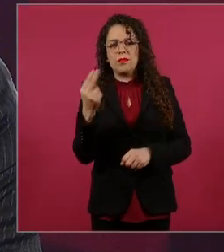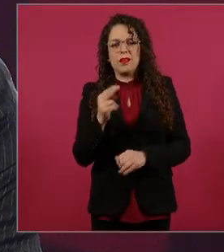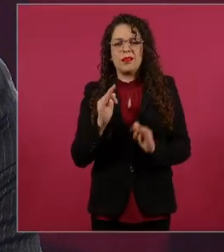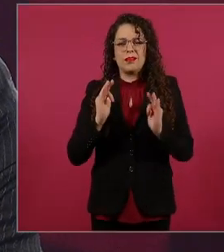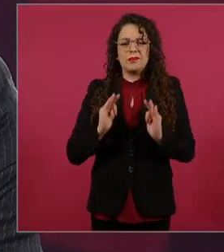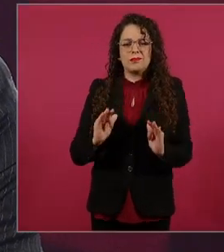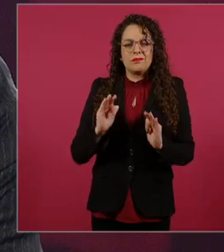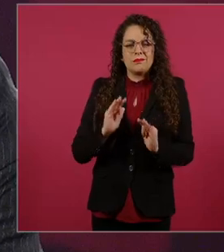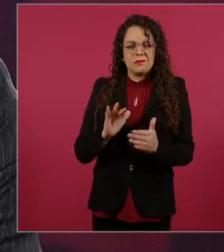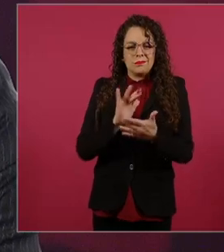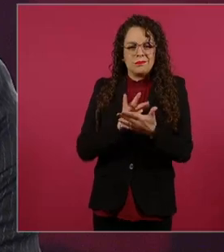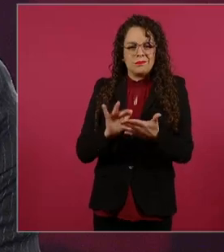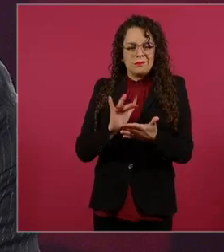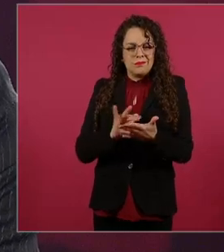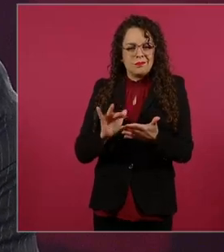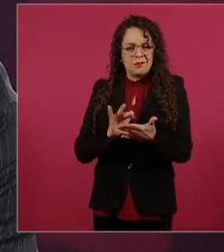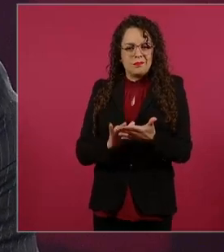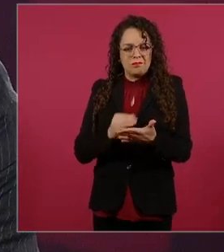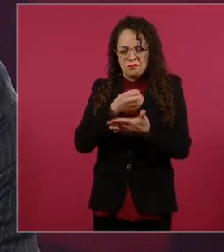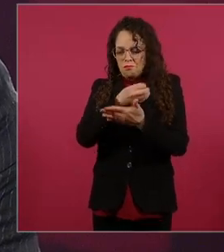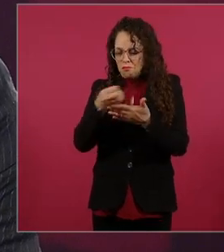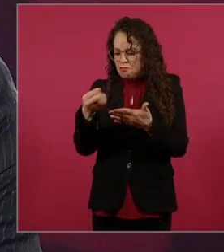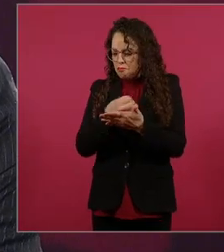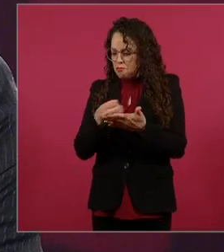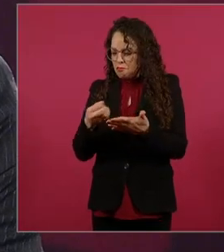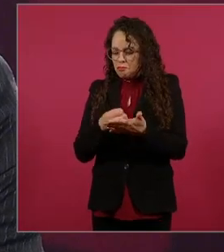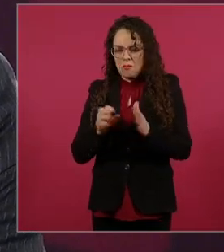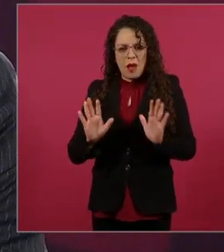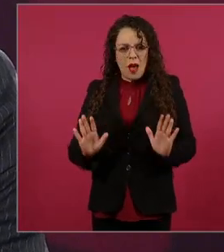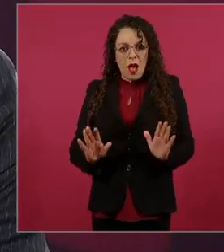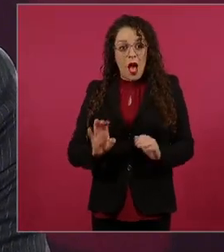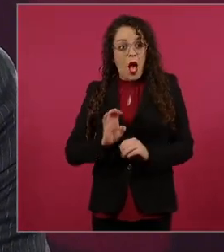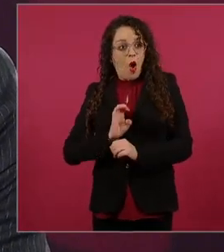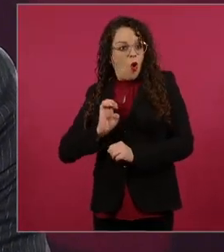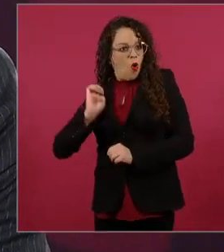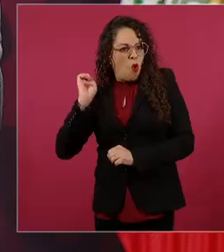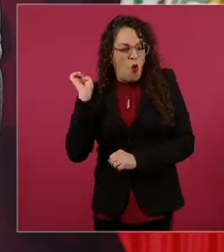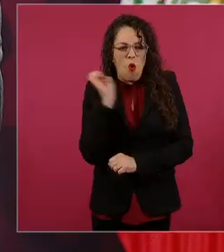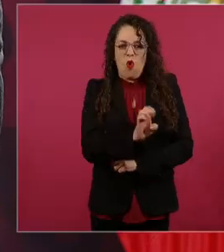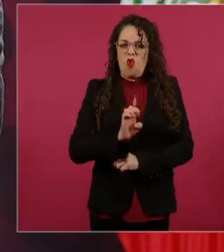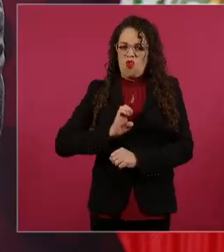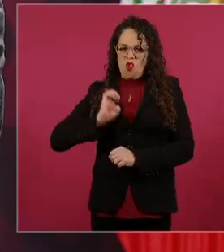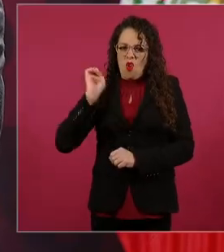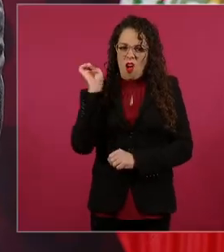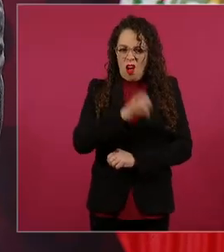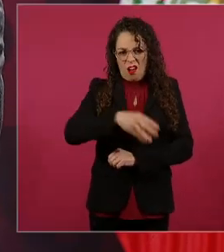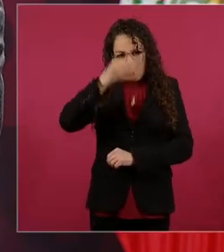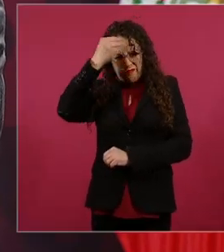sin odios no desearle mal a nadie